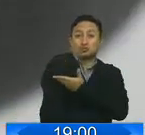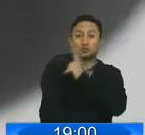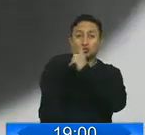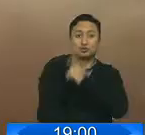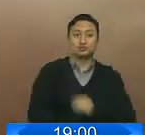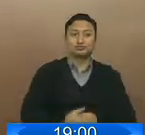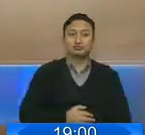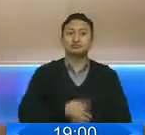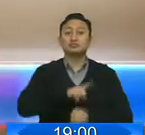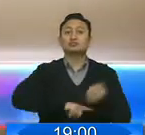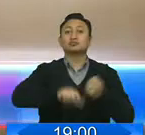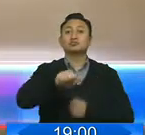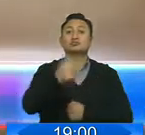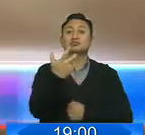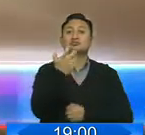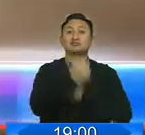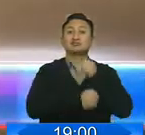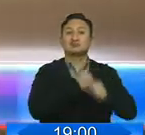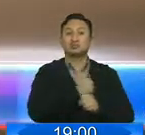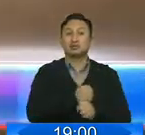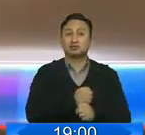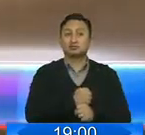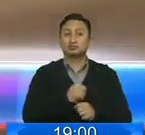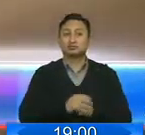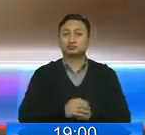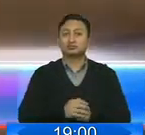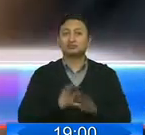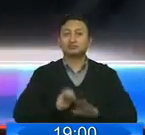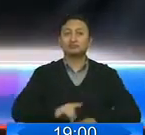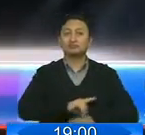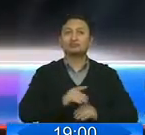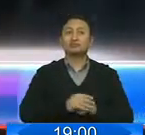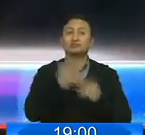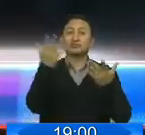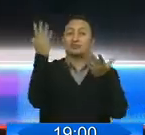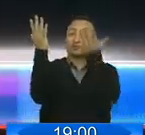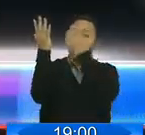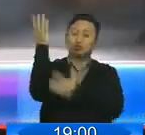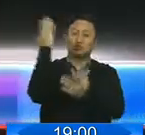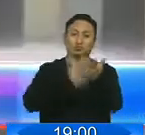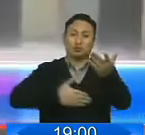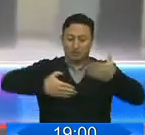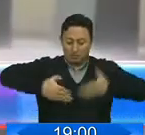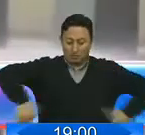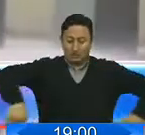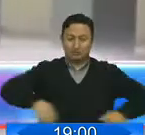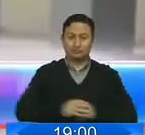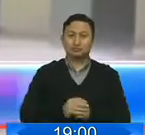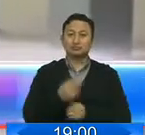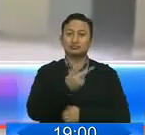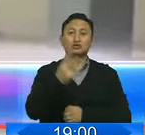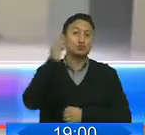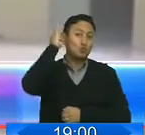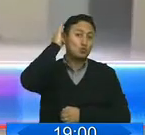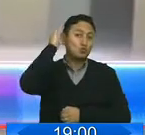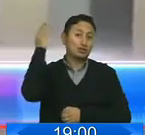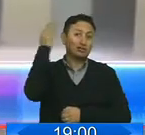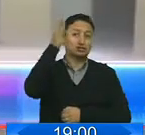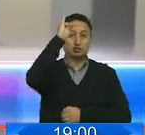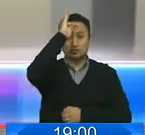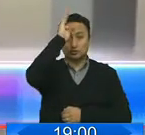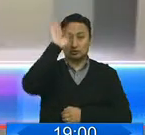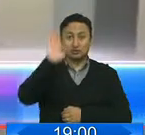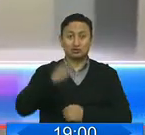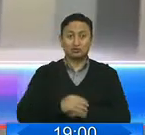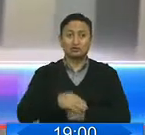hija de 13 años de la señora salió con cortes en las manos y piernas. Las dos mujeres fueron atendidas en el centro de salud de